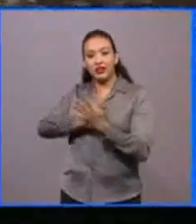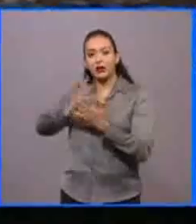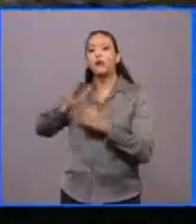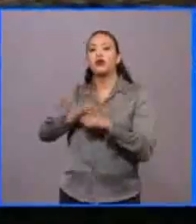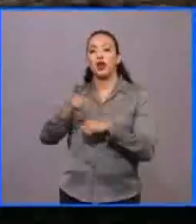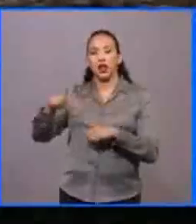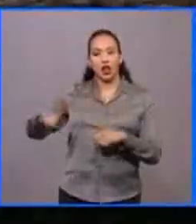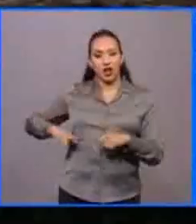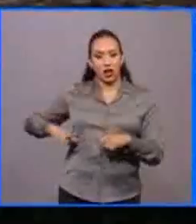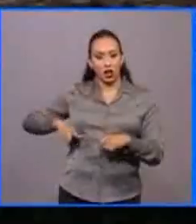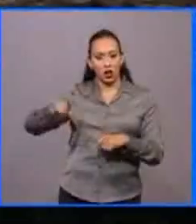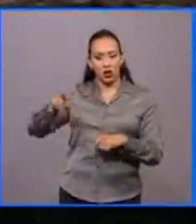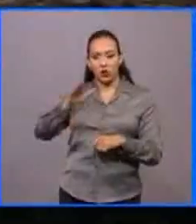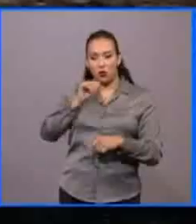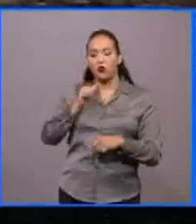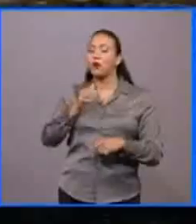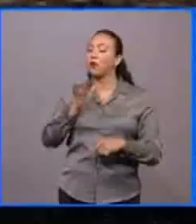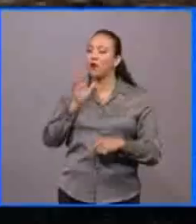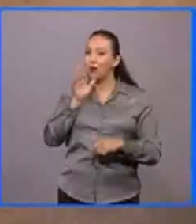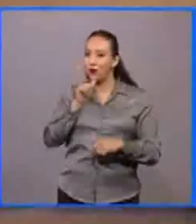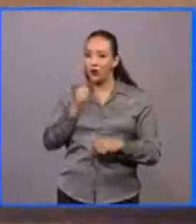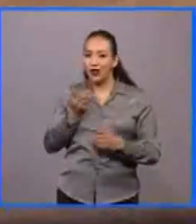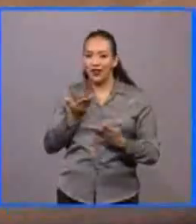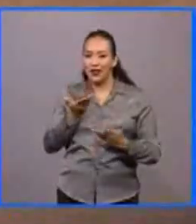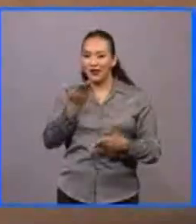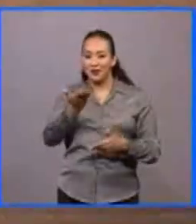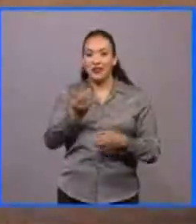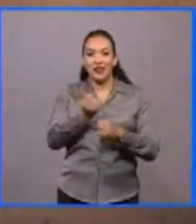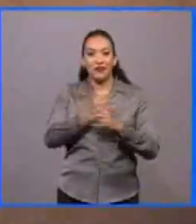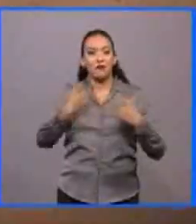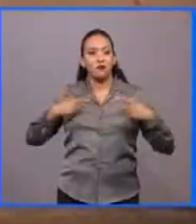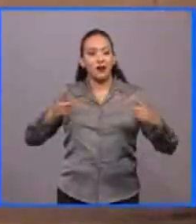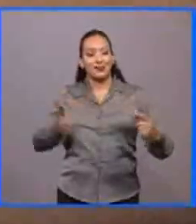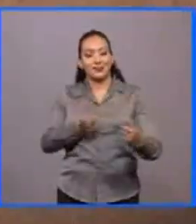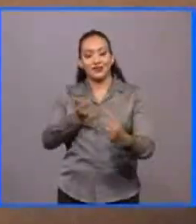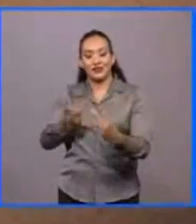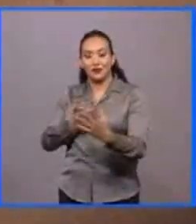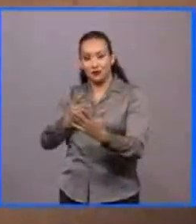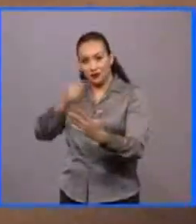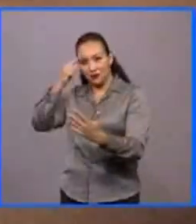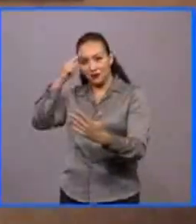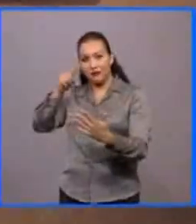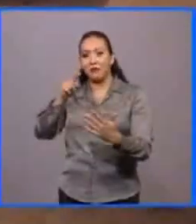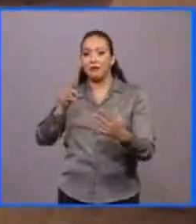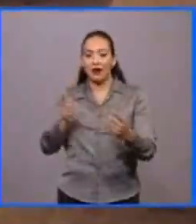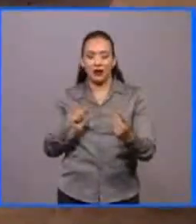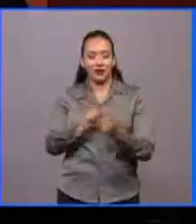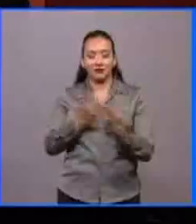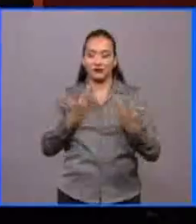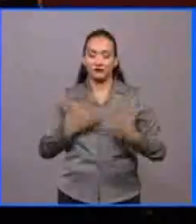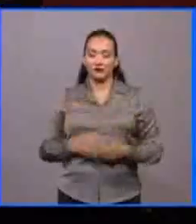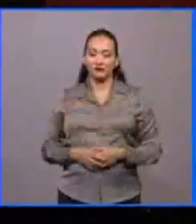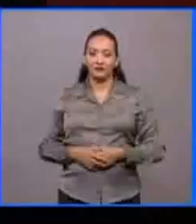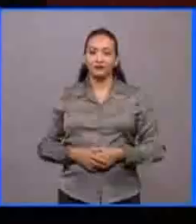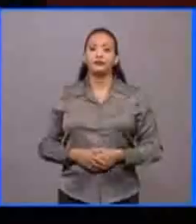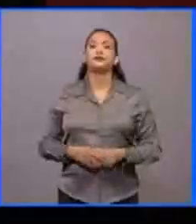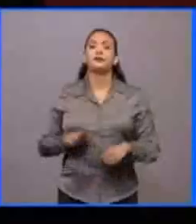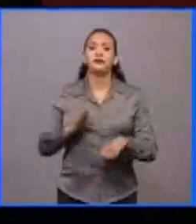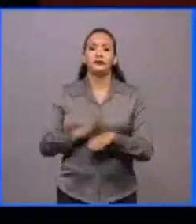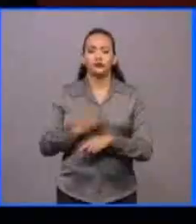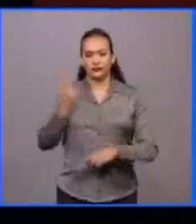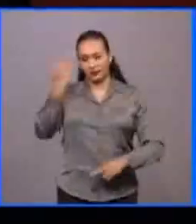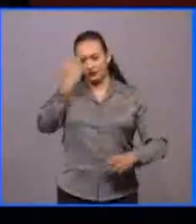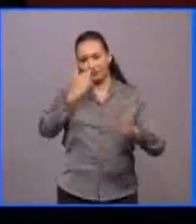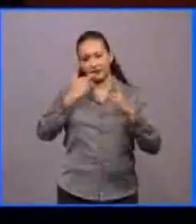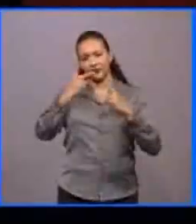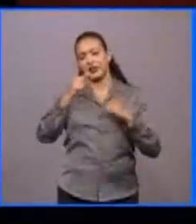gobernador no tenía facultades para solicitar una consulta popular en su modalidad de referéndum. Recordó lo establecido por el Pleno